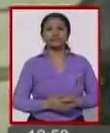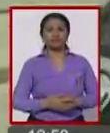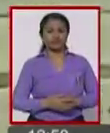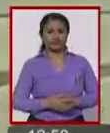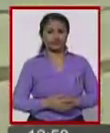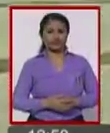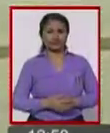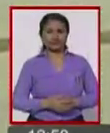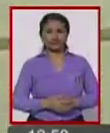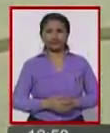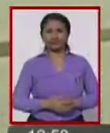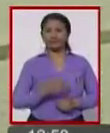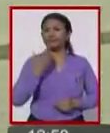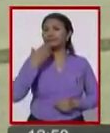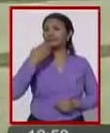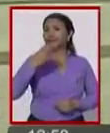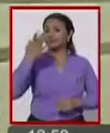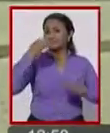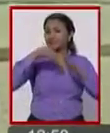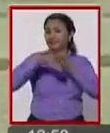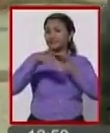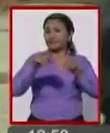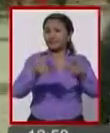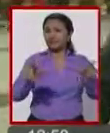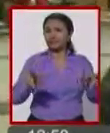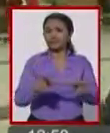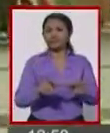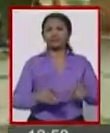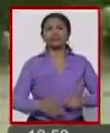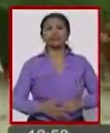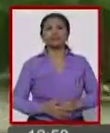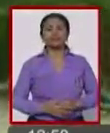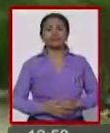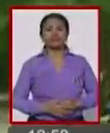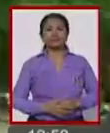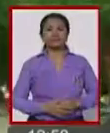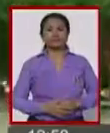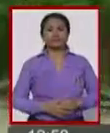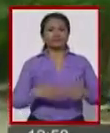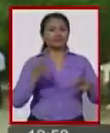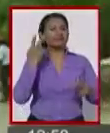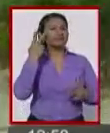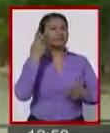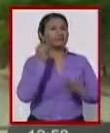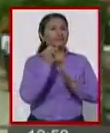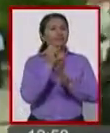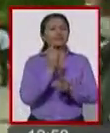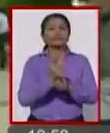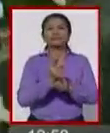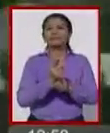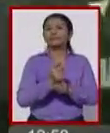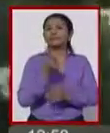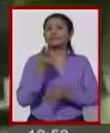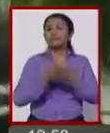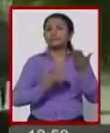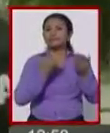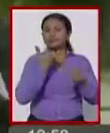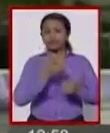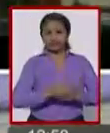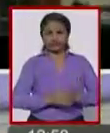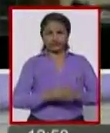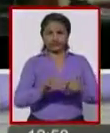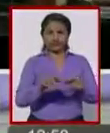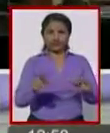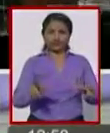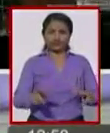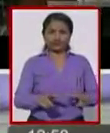puedan sofocar las llamas, los focos de calor en su totalidad, Nicole. Estamos viendo imágenes justamente de lo que